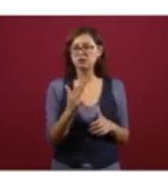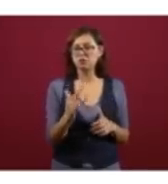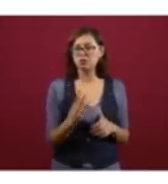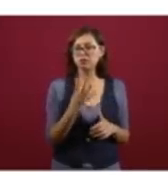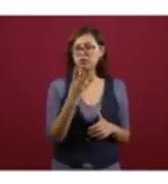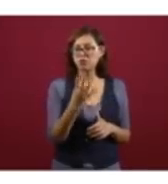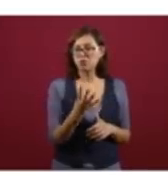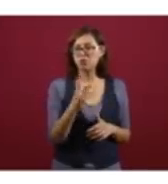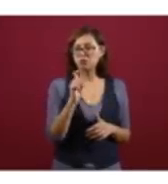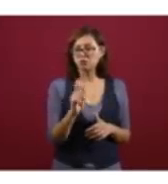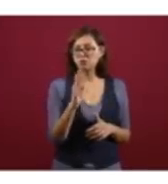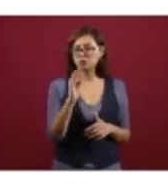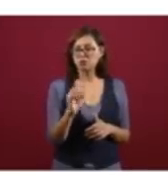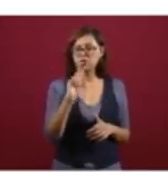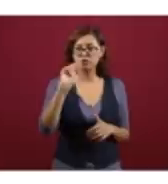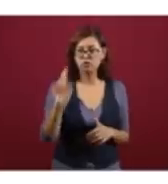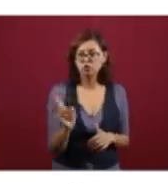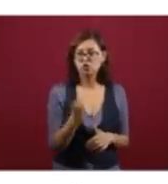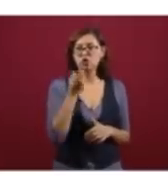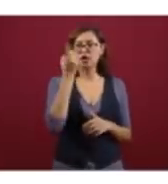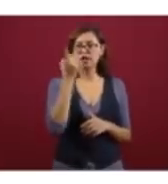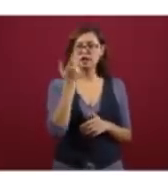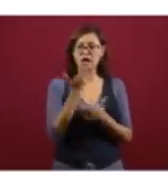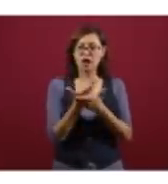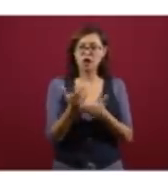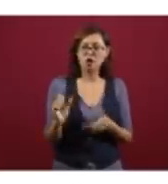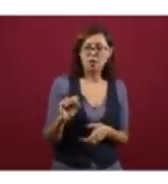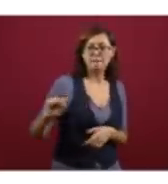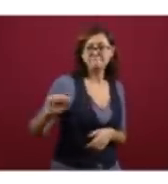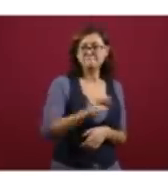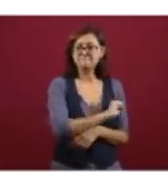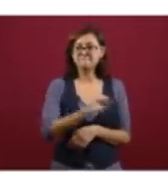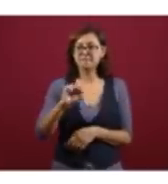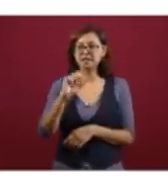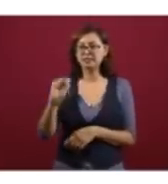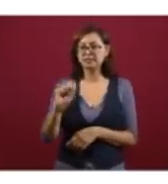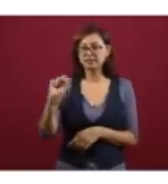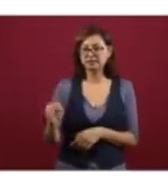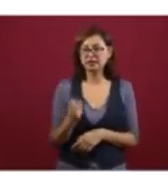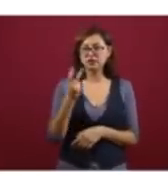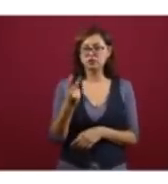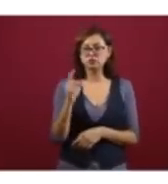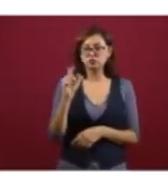por barril y efectivamente tuvo un brinco a 62.9. Y